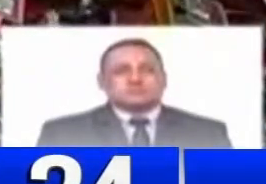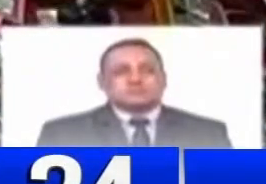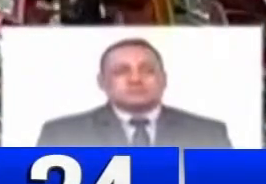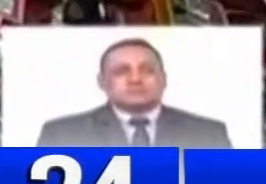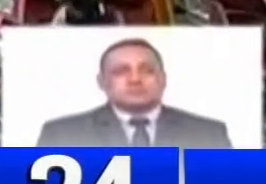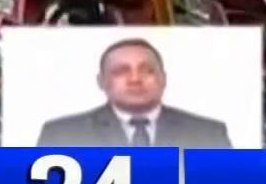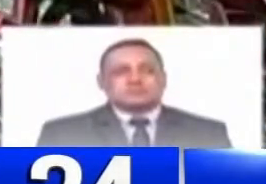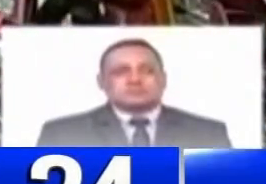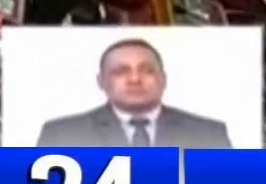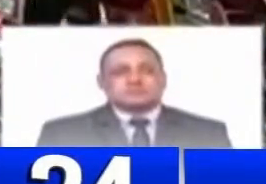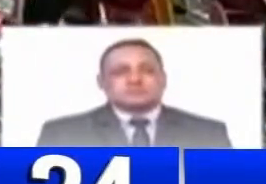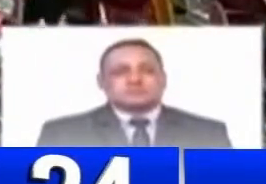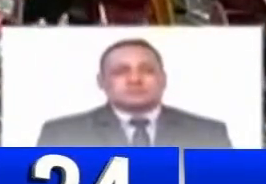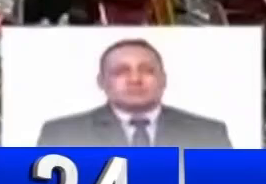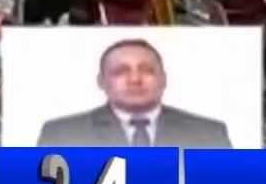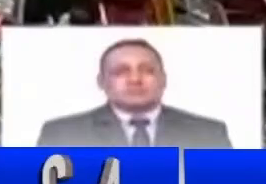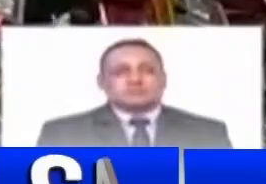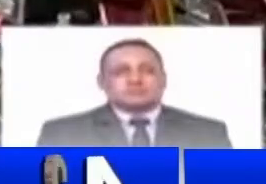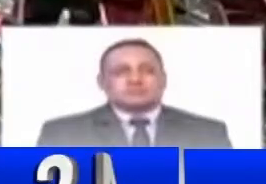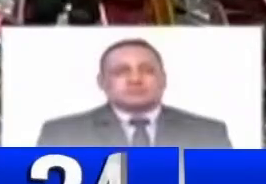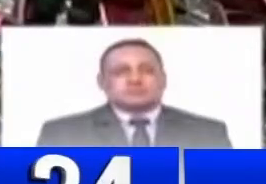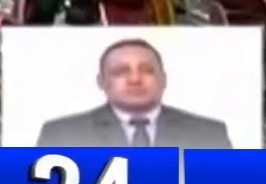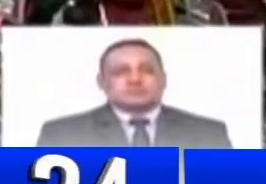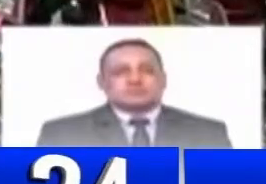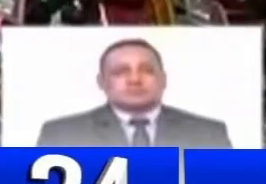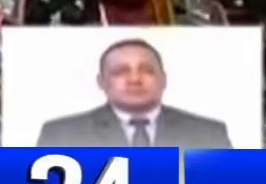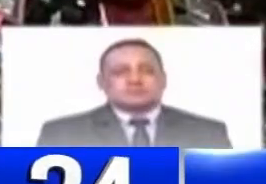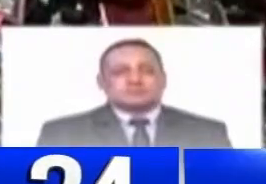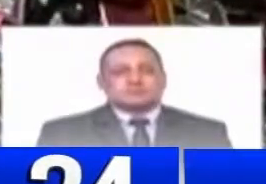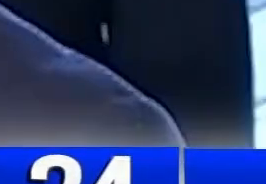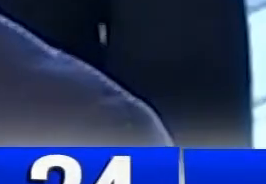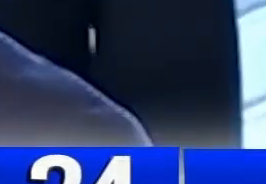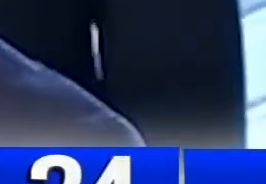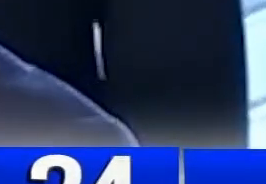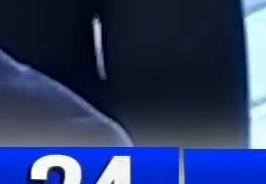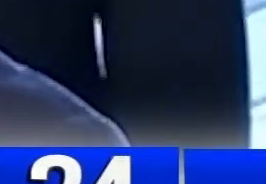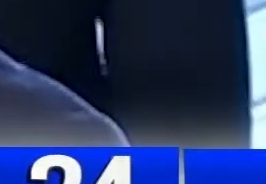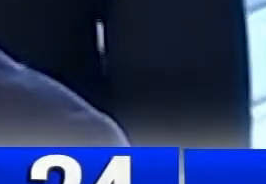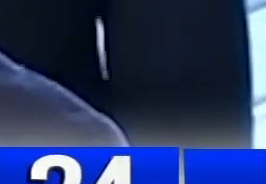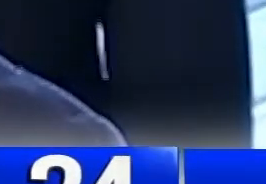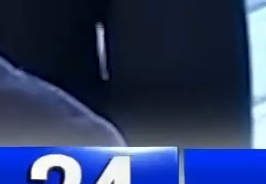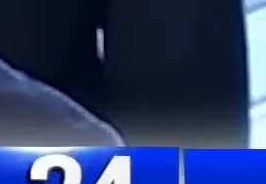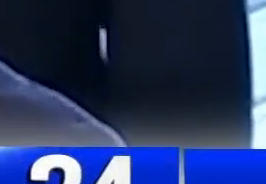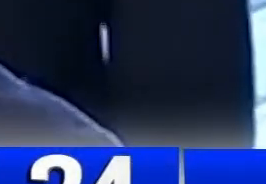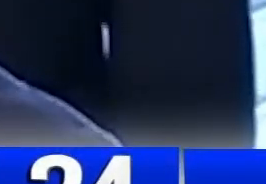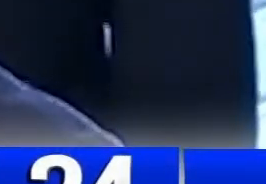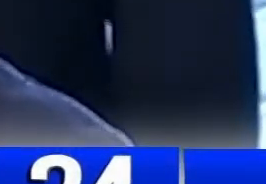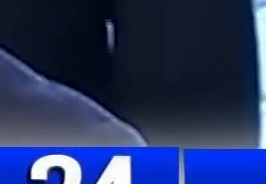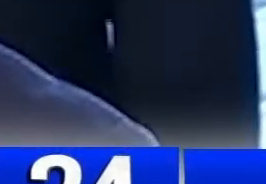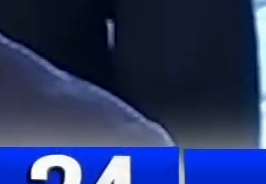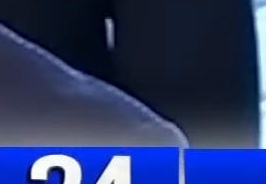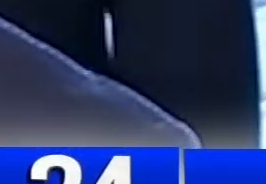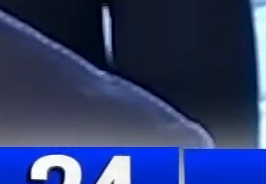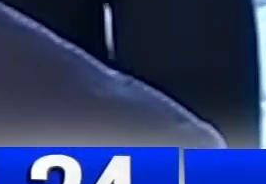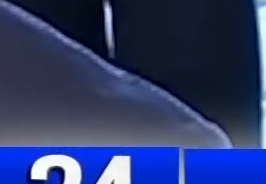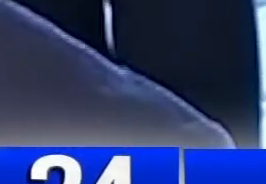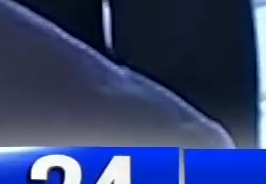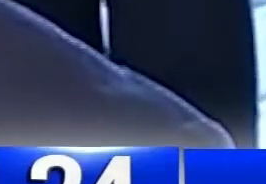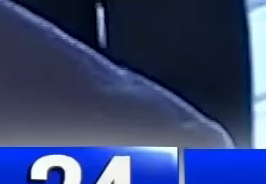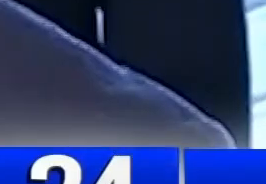diálogo constante con los medios de comunicación mientras ocupe el cargo. Hemos planteado a los colegas